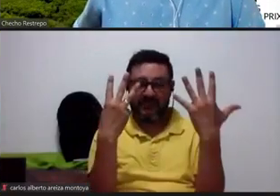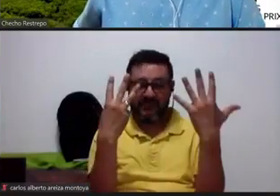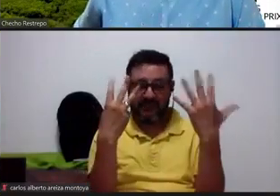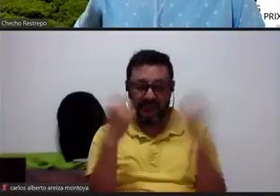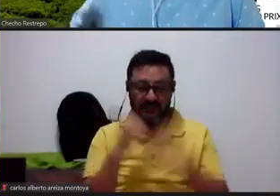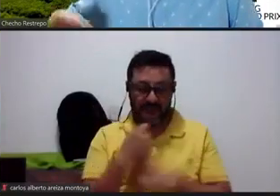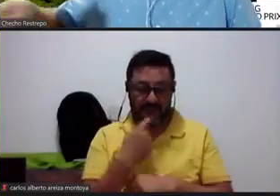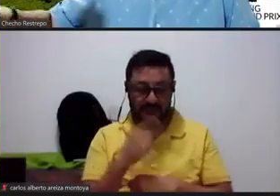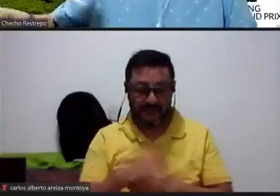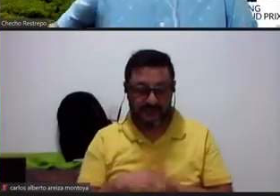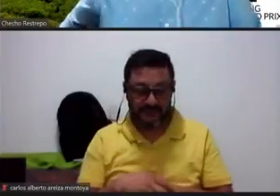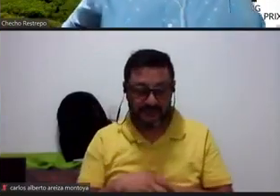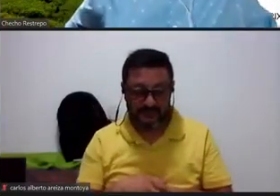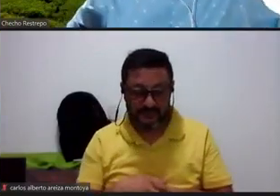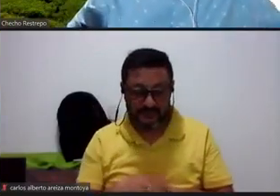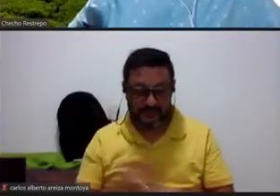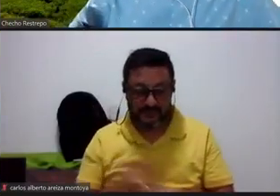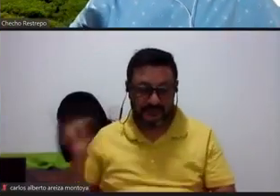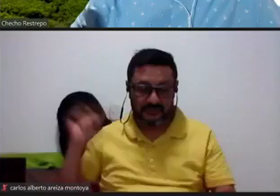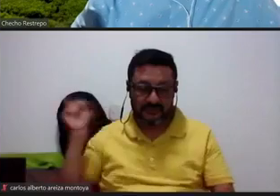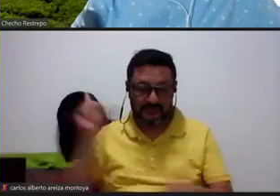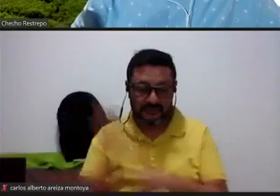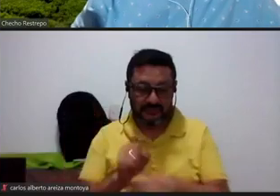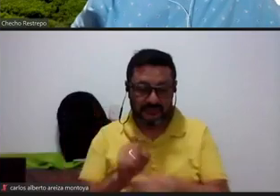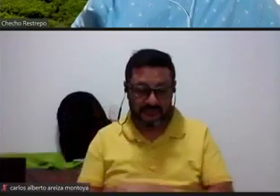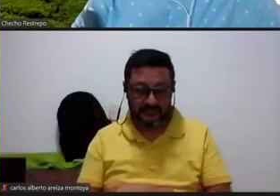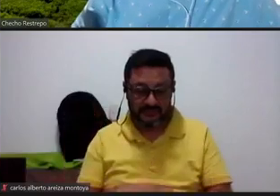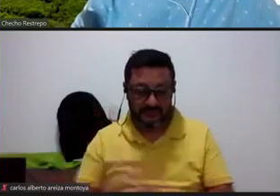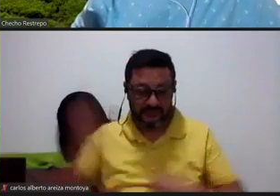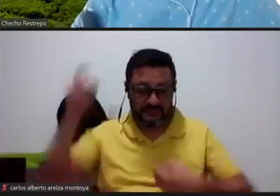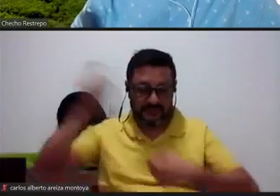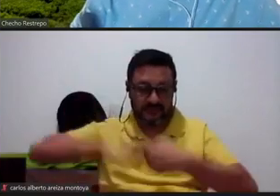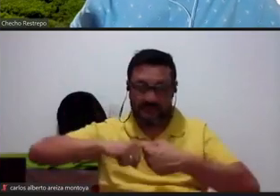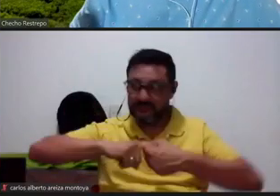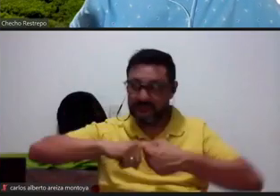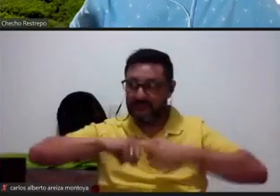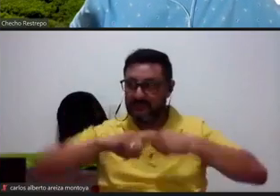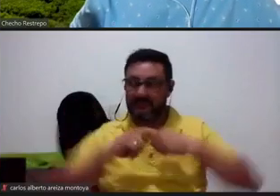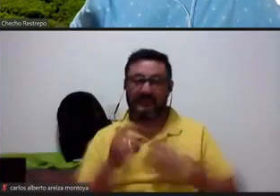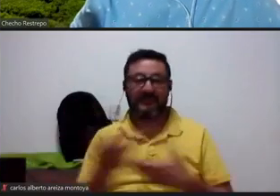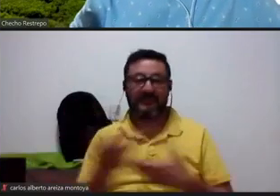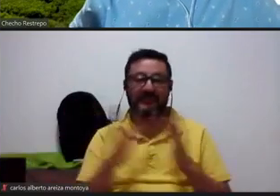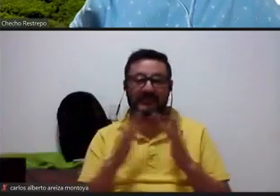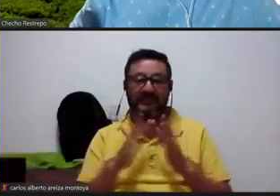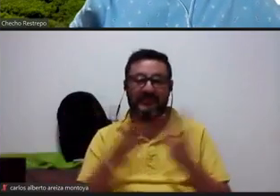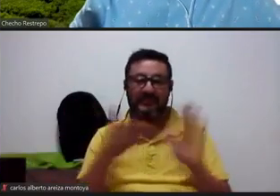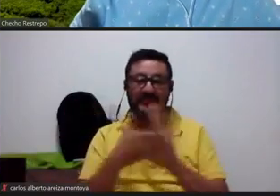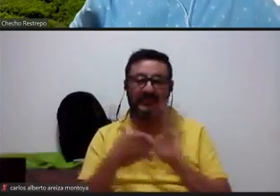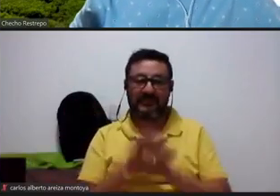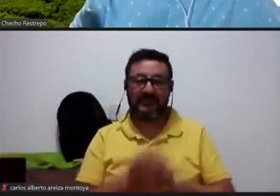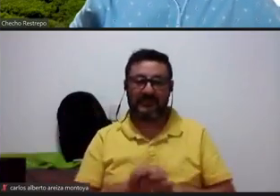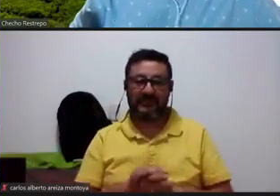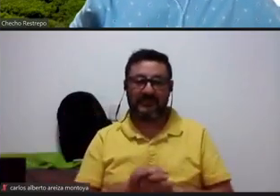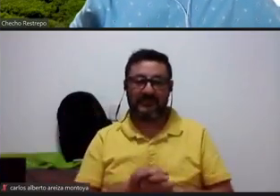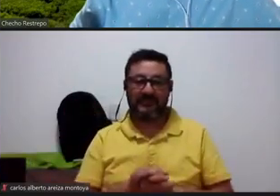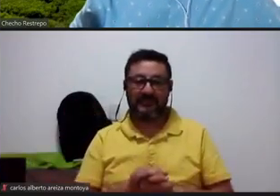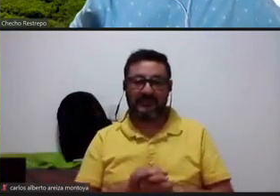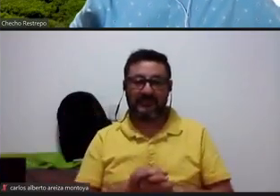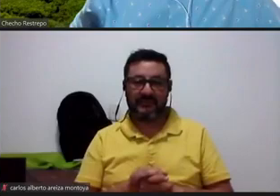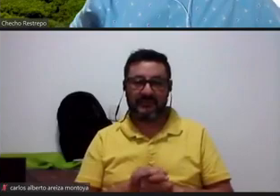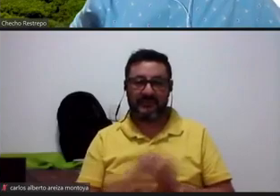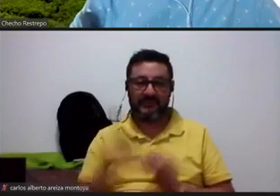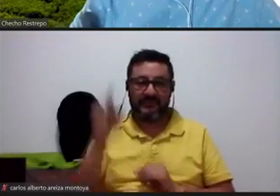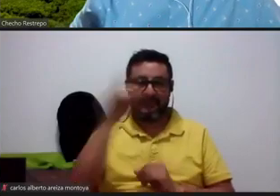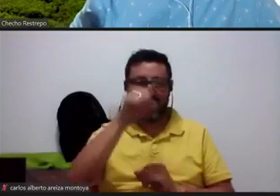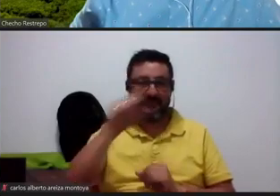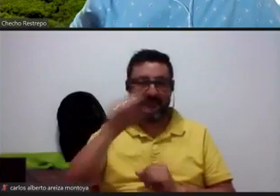nos pregunta que cuánto lleva practicando porque se acaba de conectar. Les contamos que Sebastián Villa, nuestro Sebastián Villa,